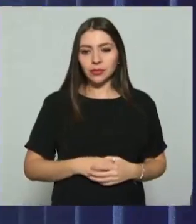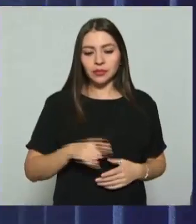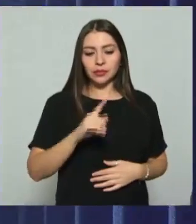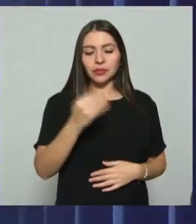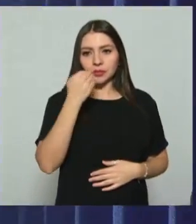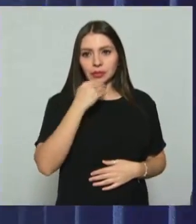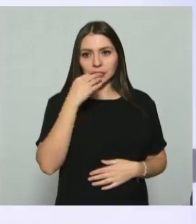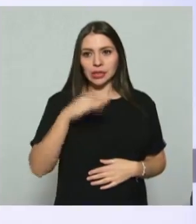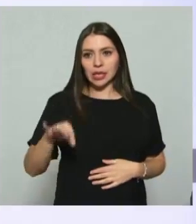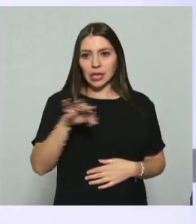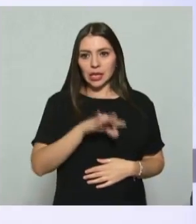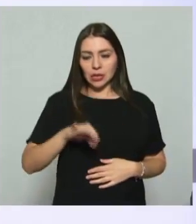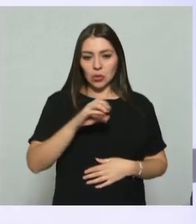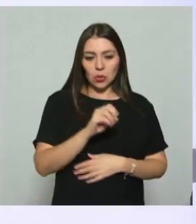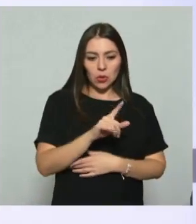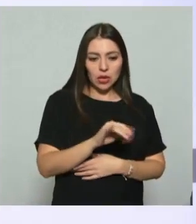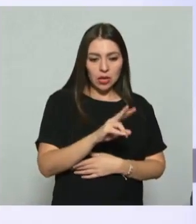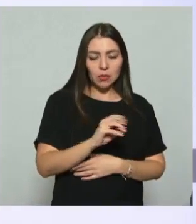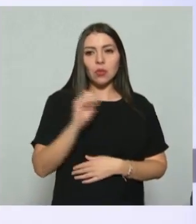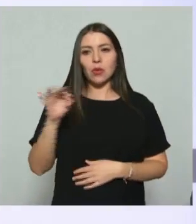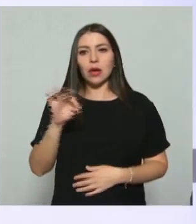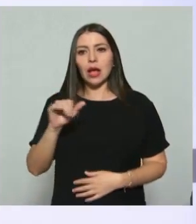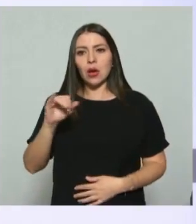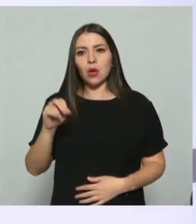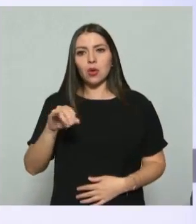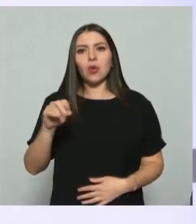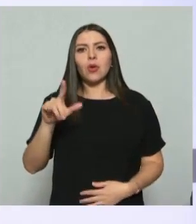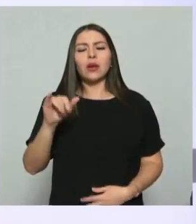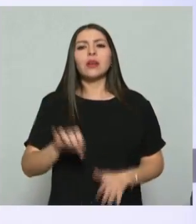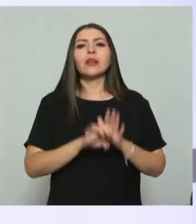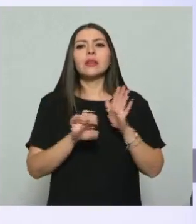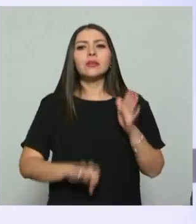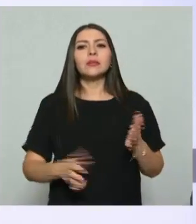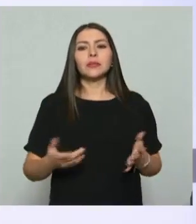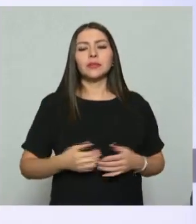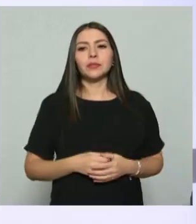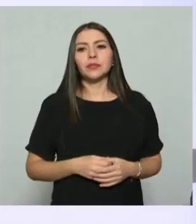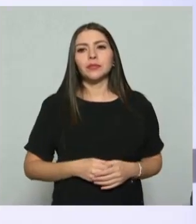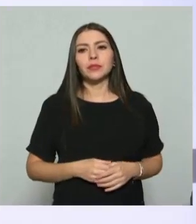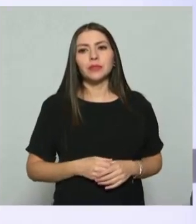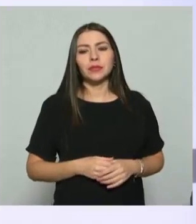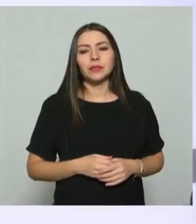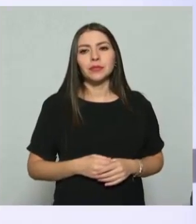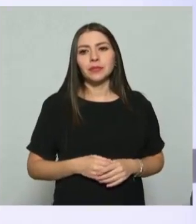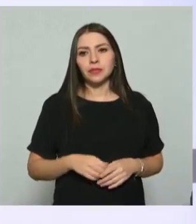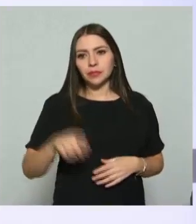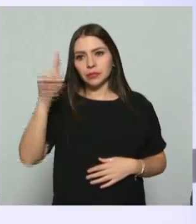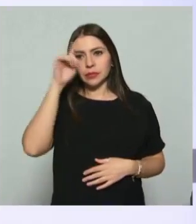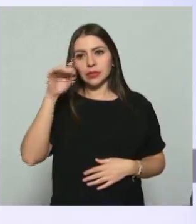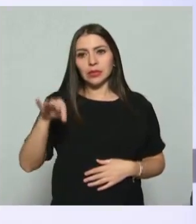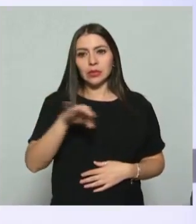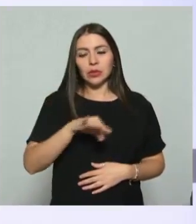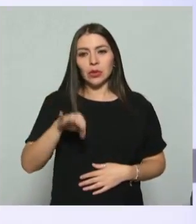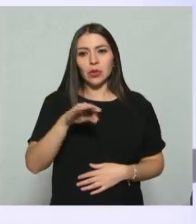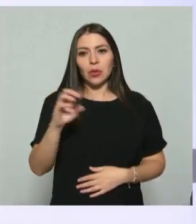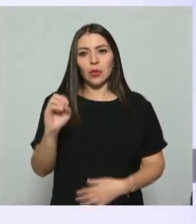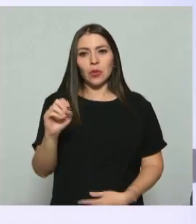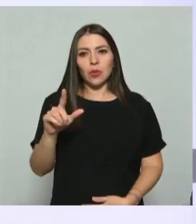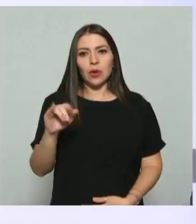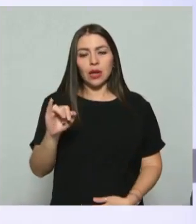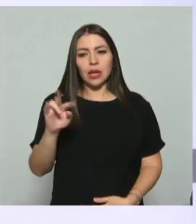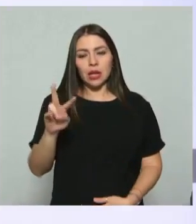ejemplo. Mira, la recomendación en cuanto a su composición nutrimental es que el aceite de olivo definitivamente es el